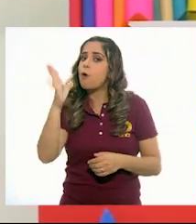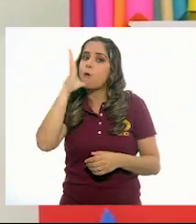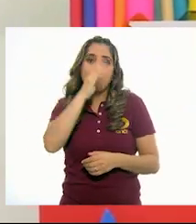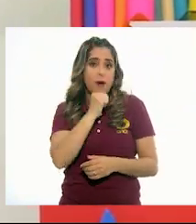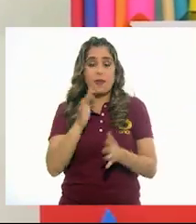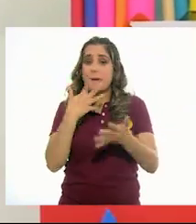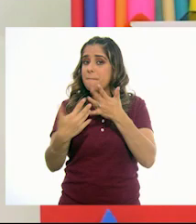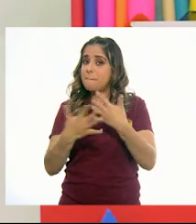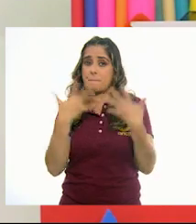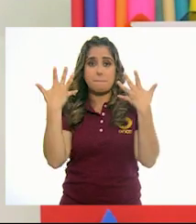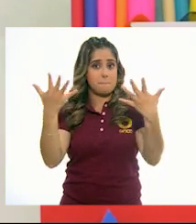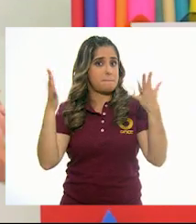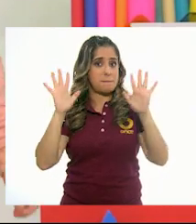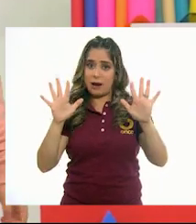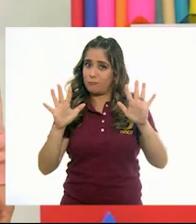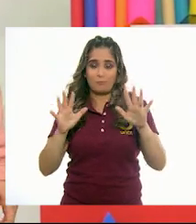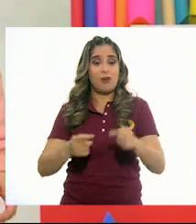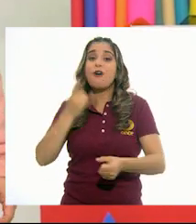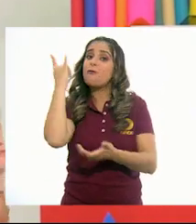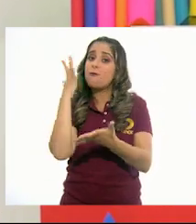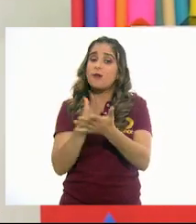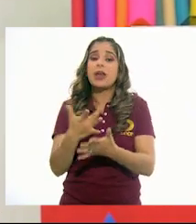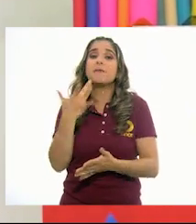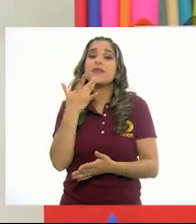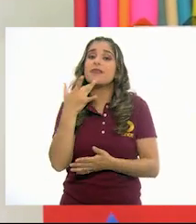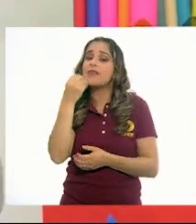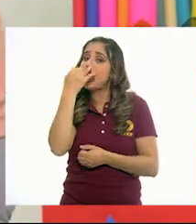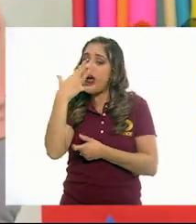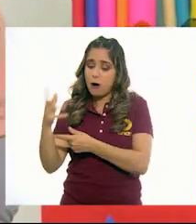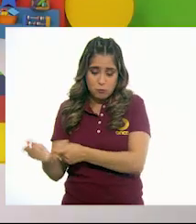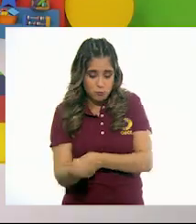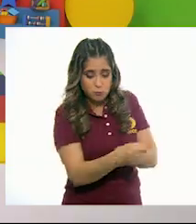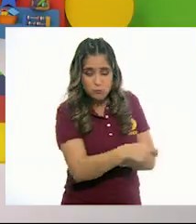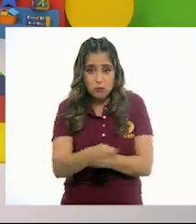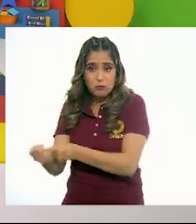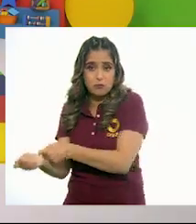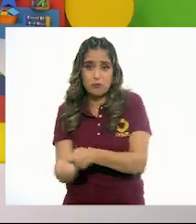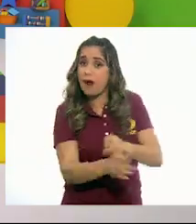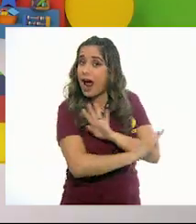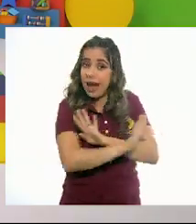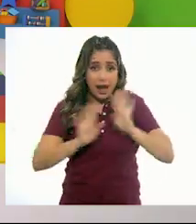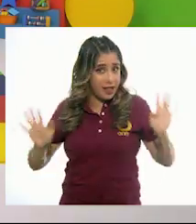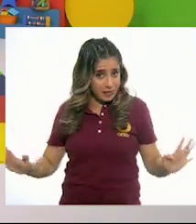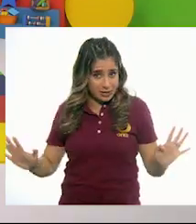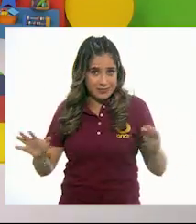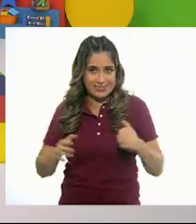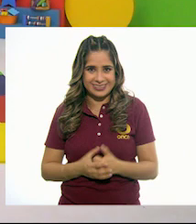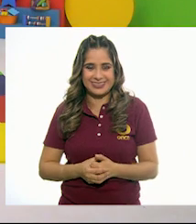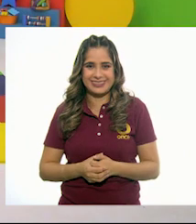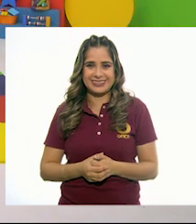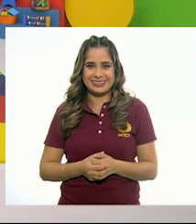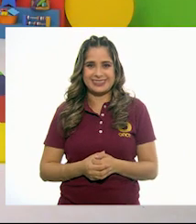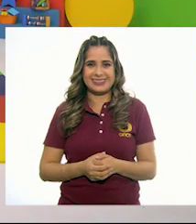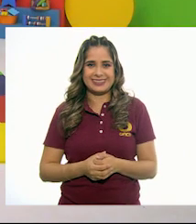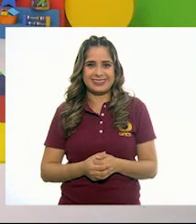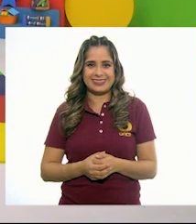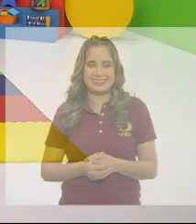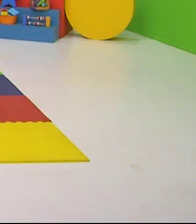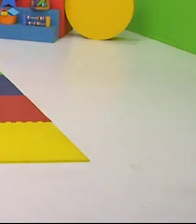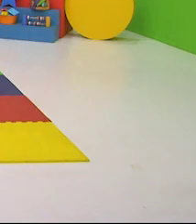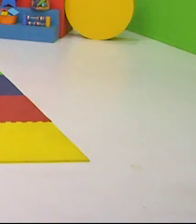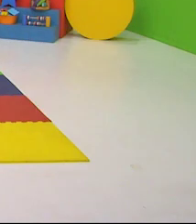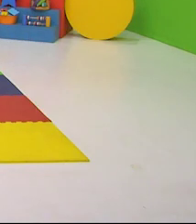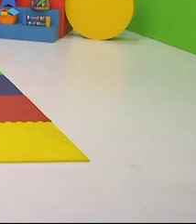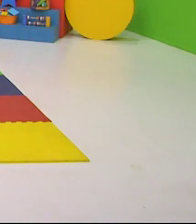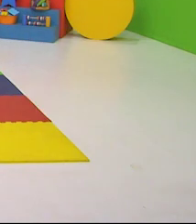las manos. Solo vamos a ocupar nuestros dragones. A ver, Sohar. Tan, tan, tan, tan,